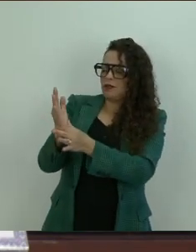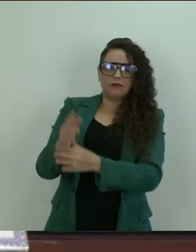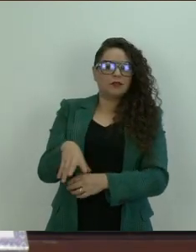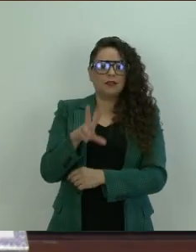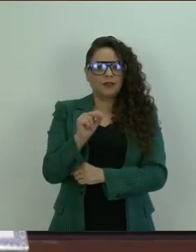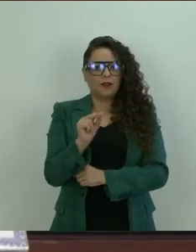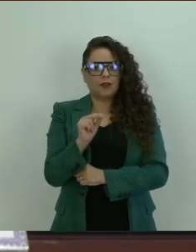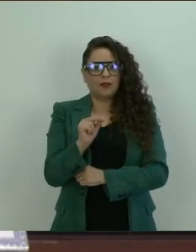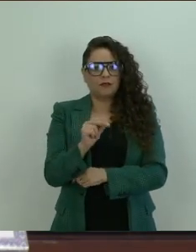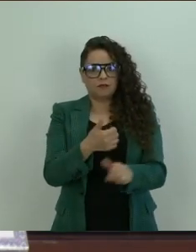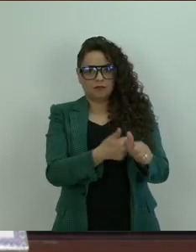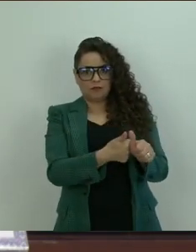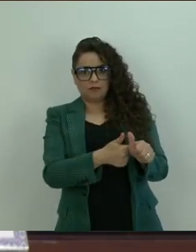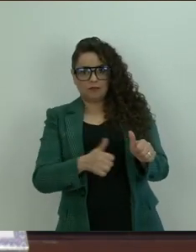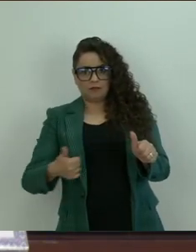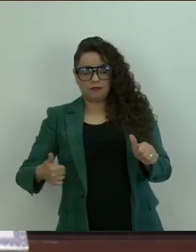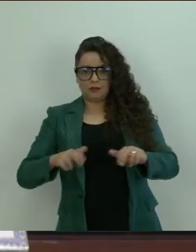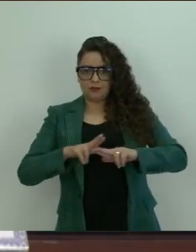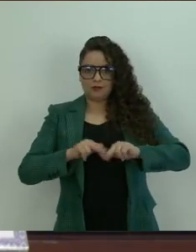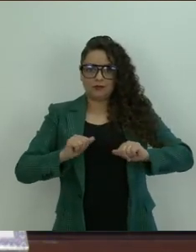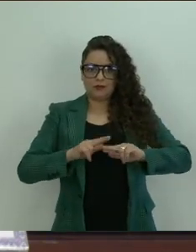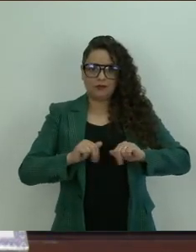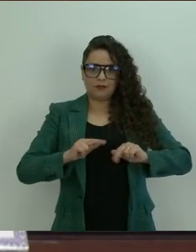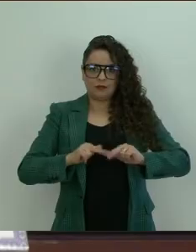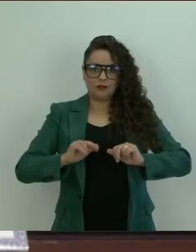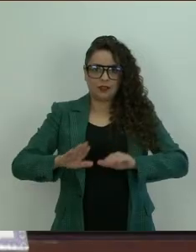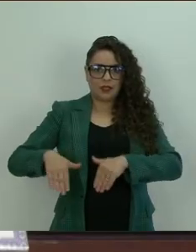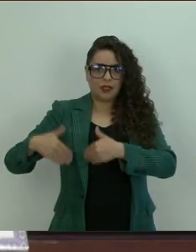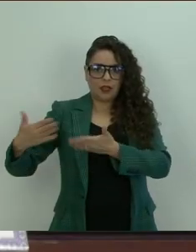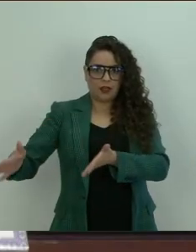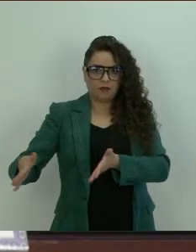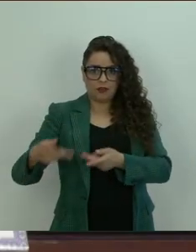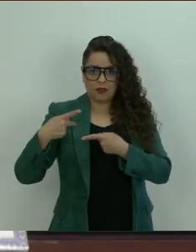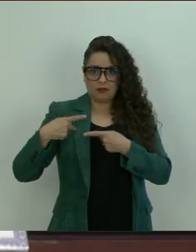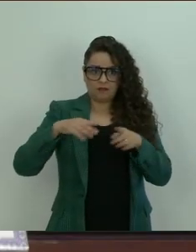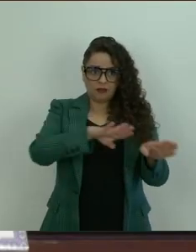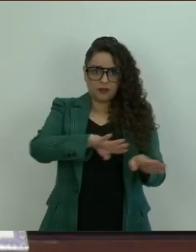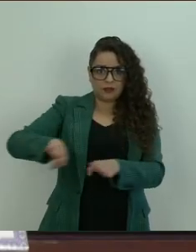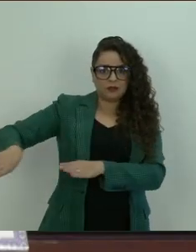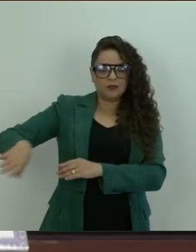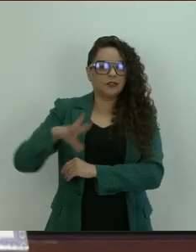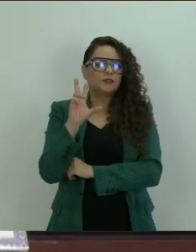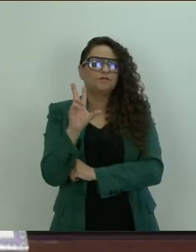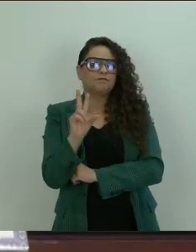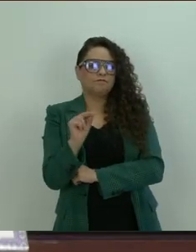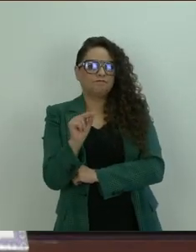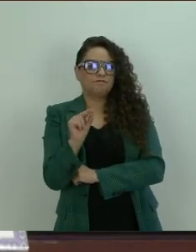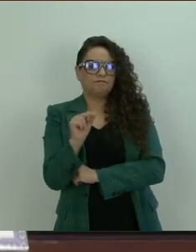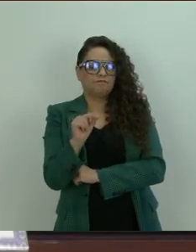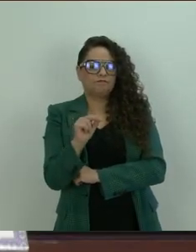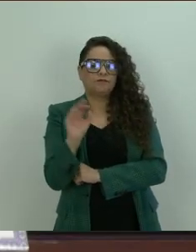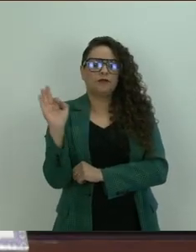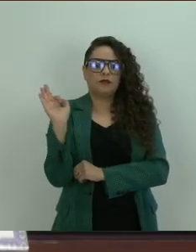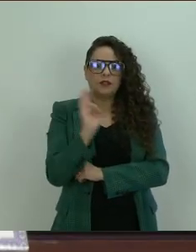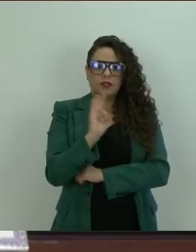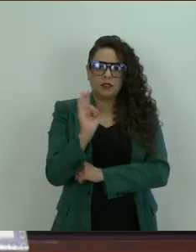que nadie se quede atrás y que nadie se quede afuera. En este sentido, si logramos incorporar el